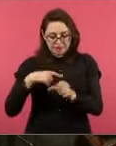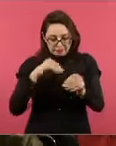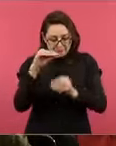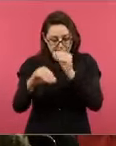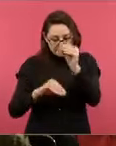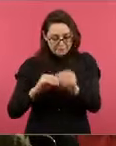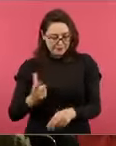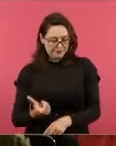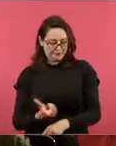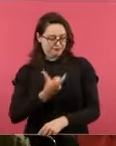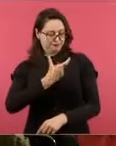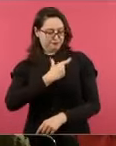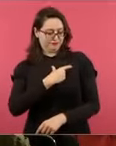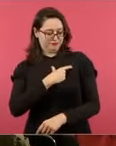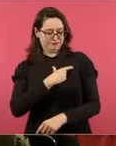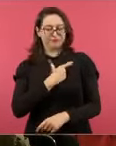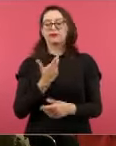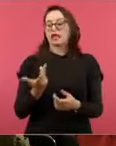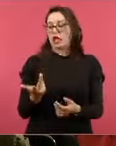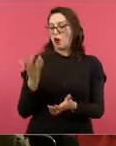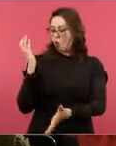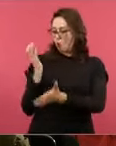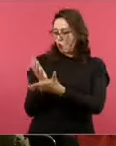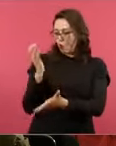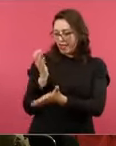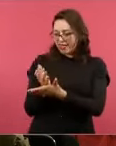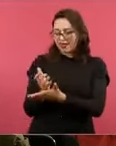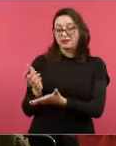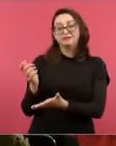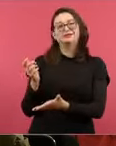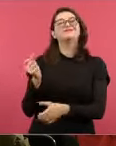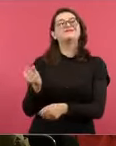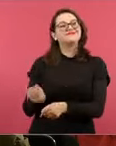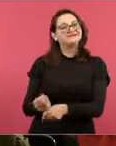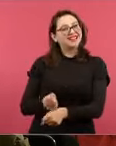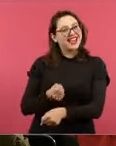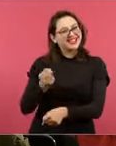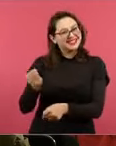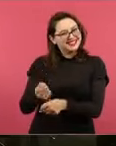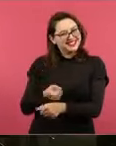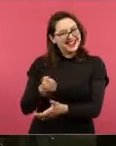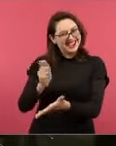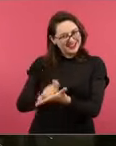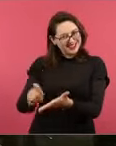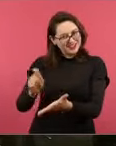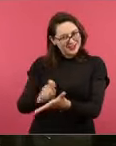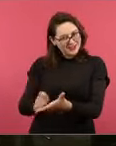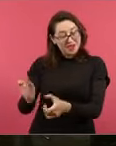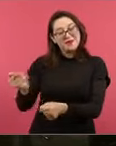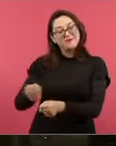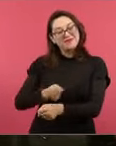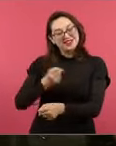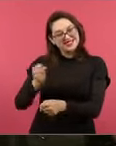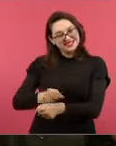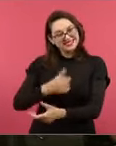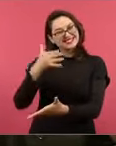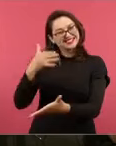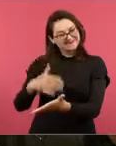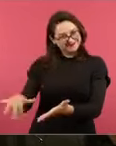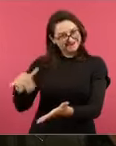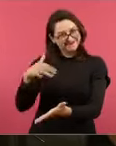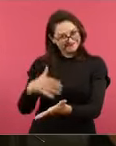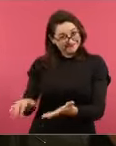van a llevar una libreta para practicar lectura, escritura, registros. Bueno, voy a hacer un apunte. Se